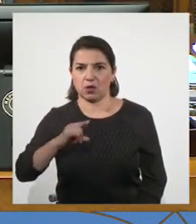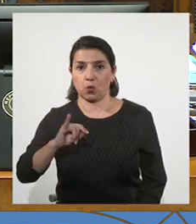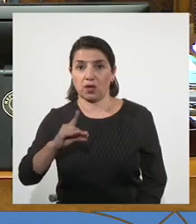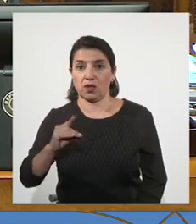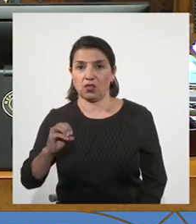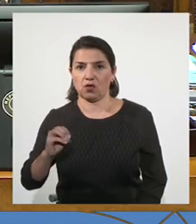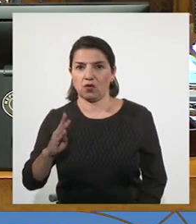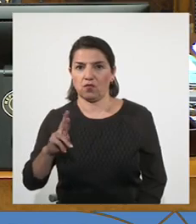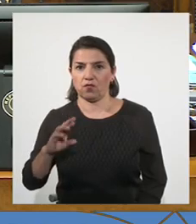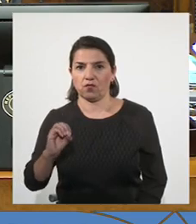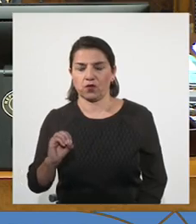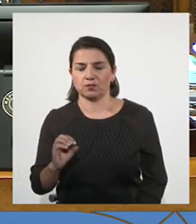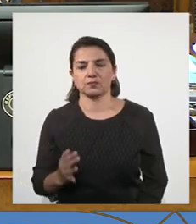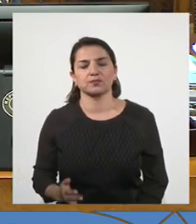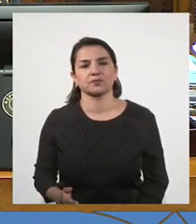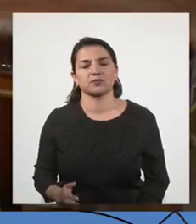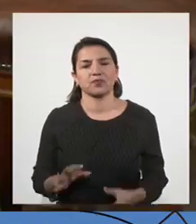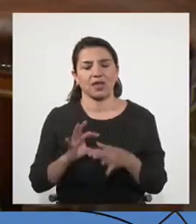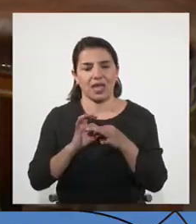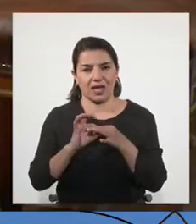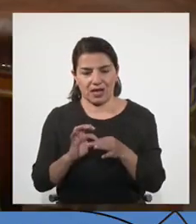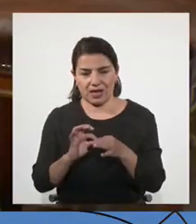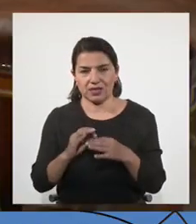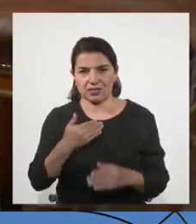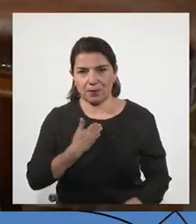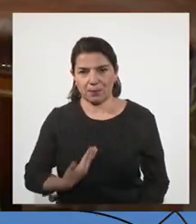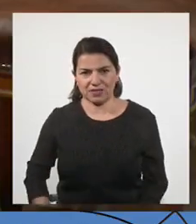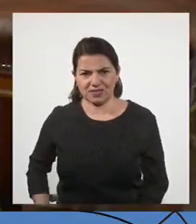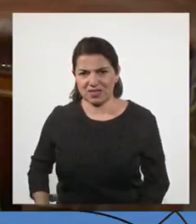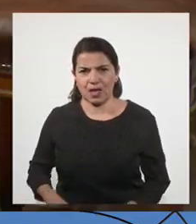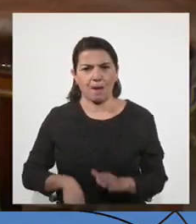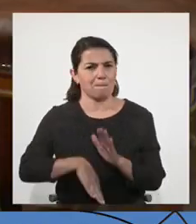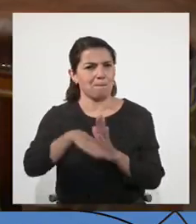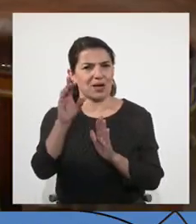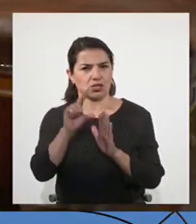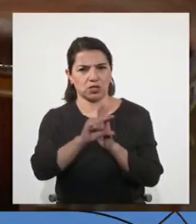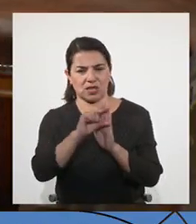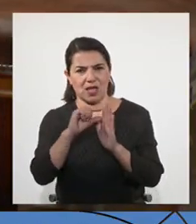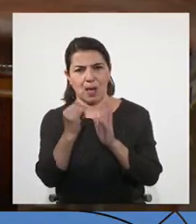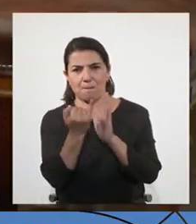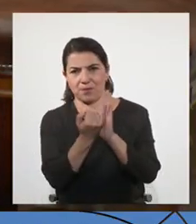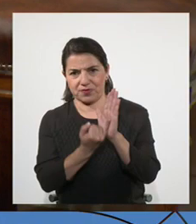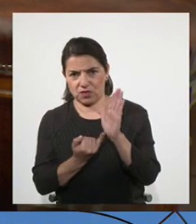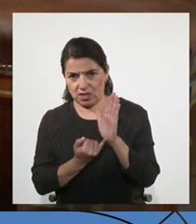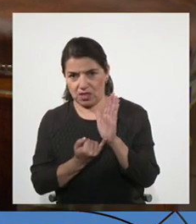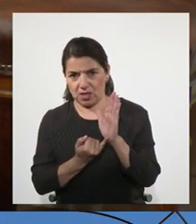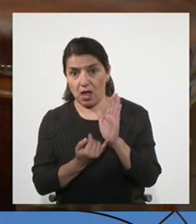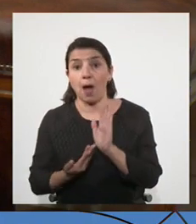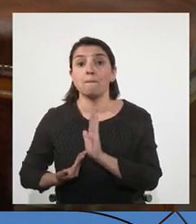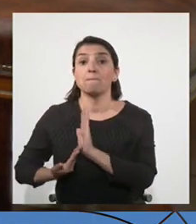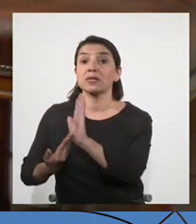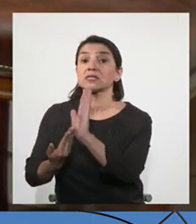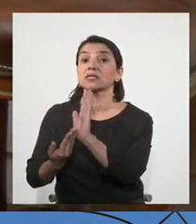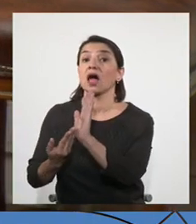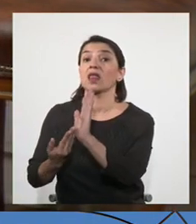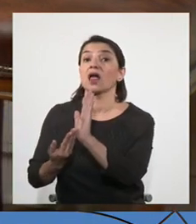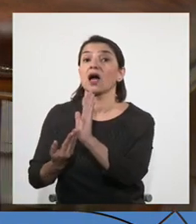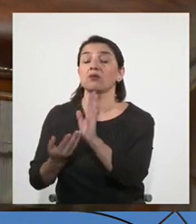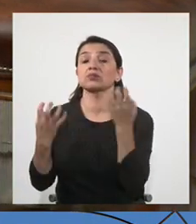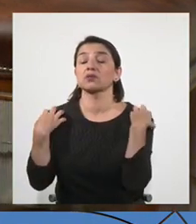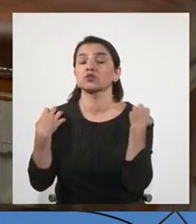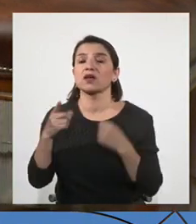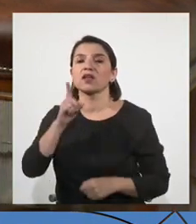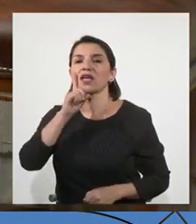Gracias, presidenta. Yo creo que la mayoría de las indicaciones están presentadas por quienes representamos a nuestras regiones. Y este es un tema